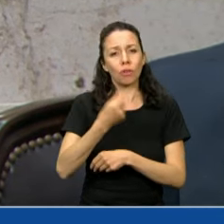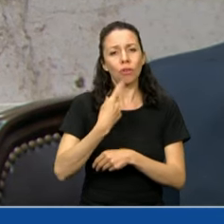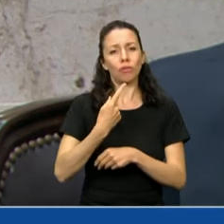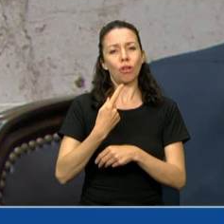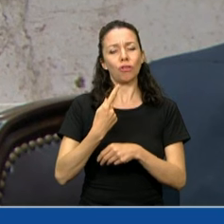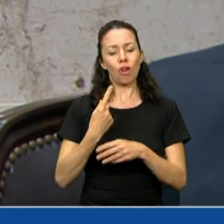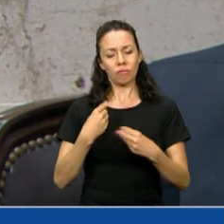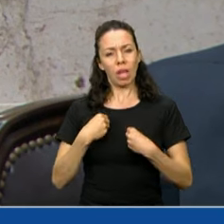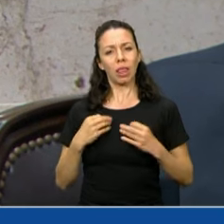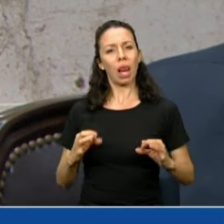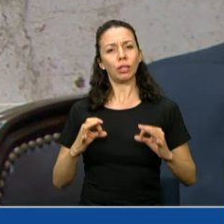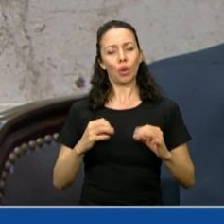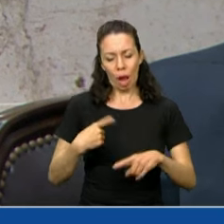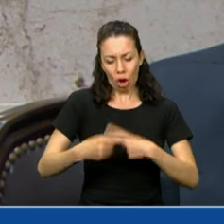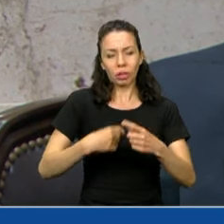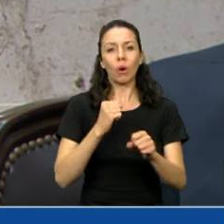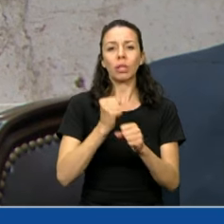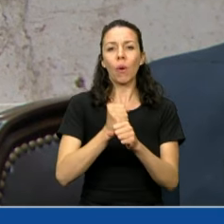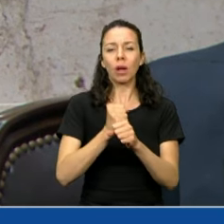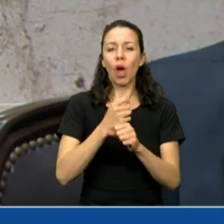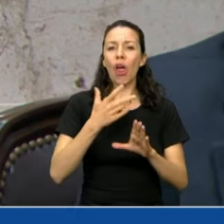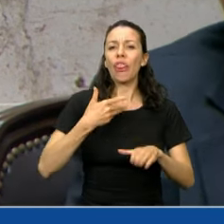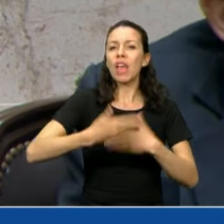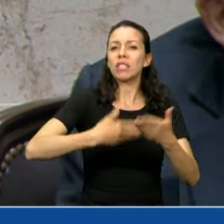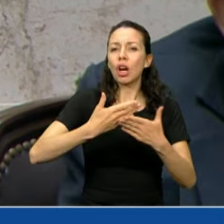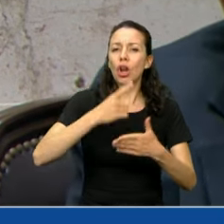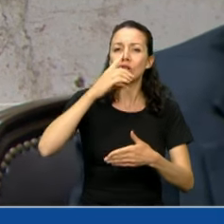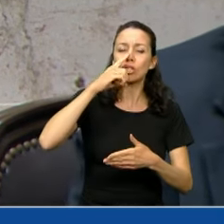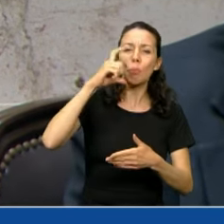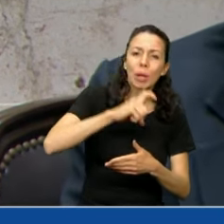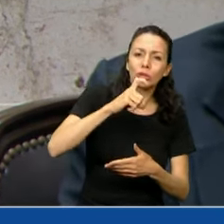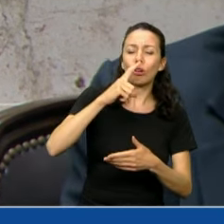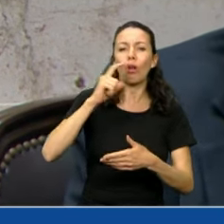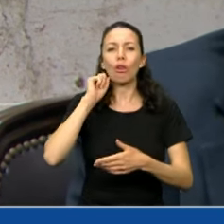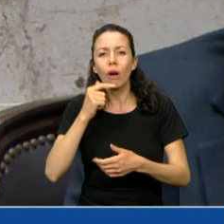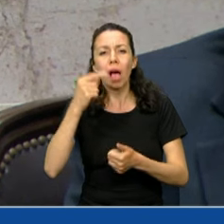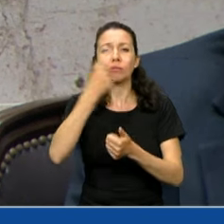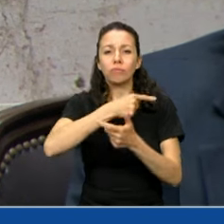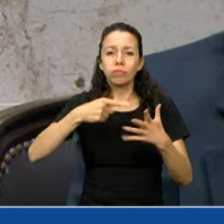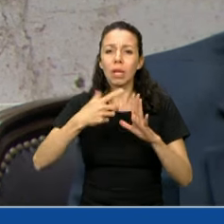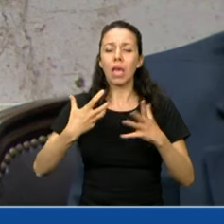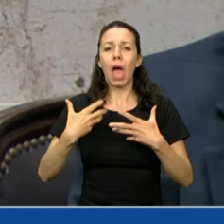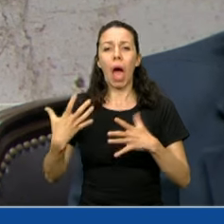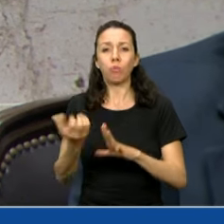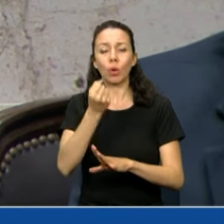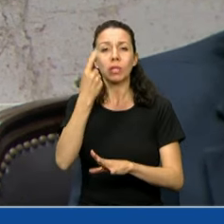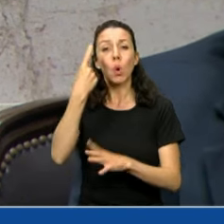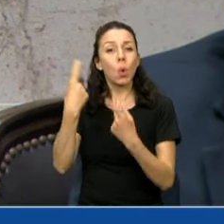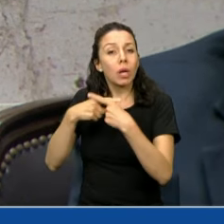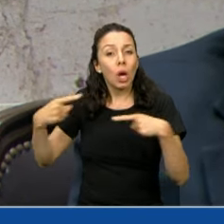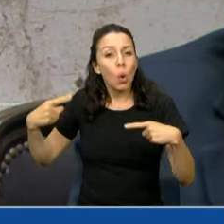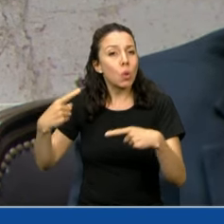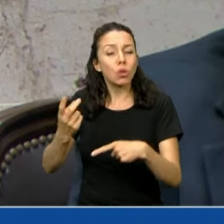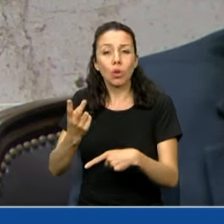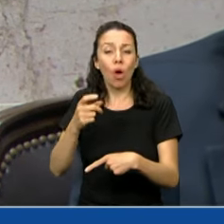el desarrollo hidrocarburífero y aprovechar al máximo uno de los recursos energéticos que está demandando el